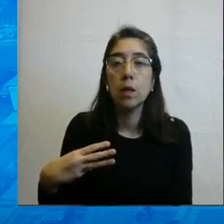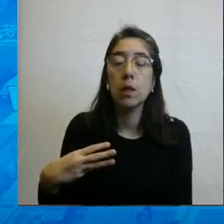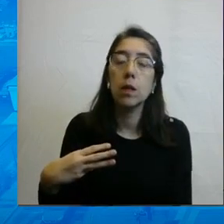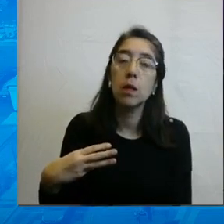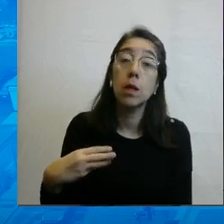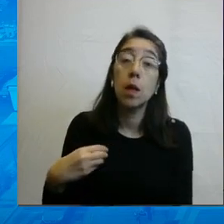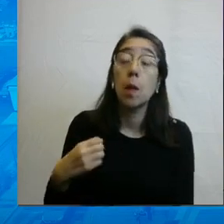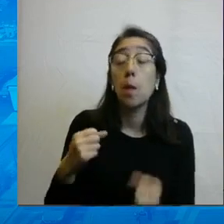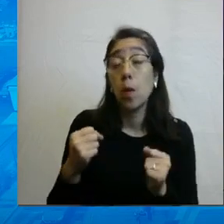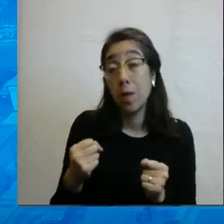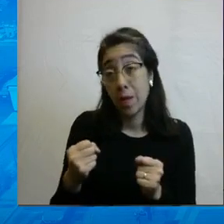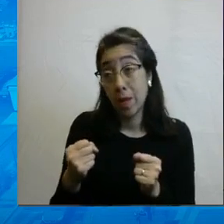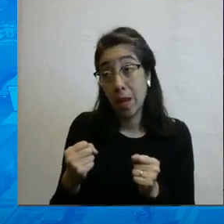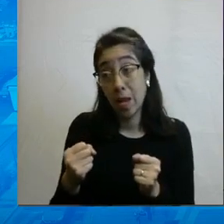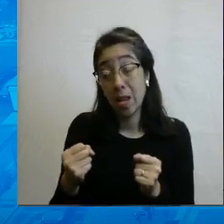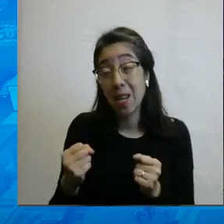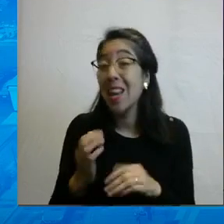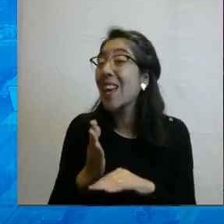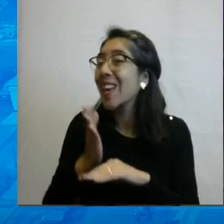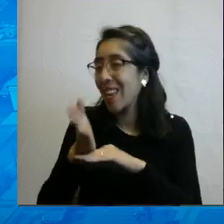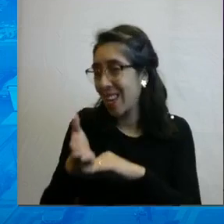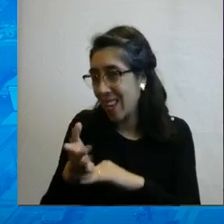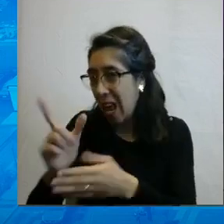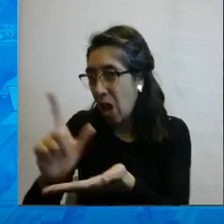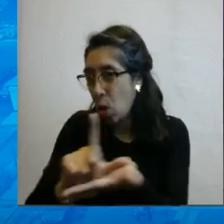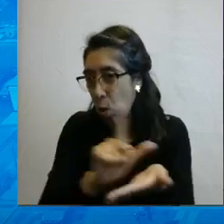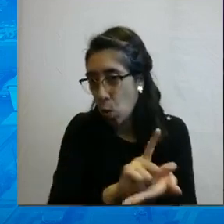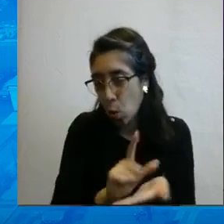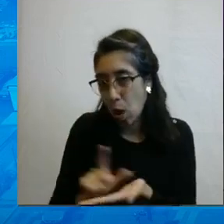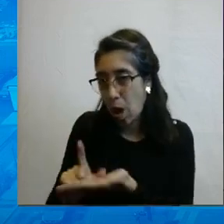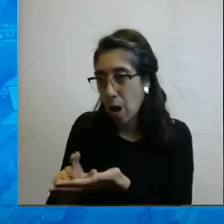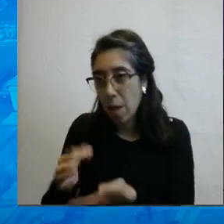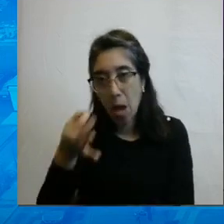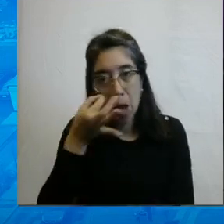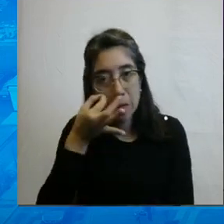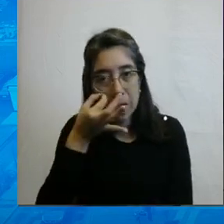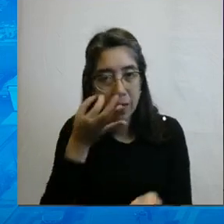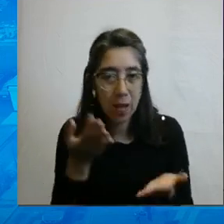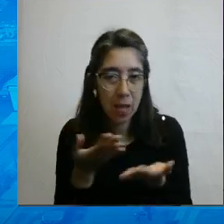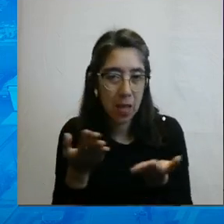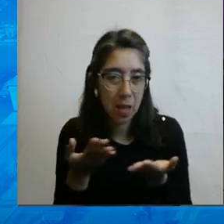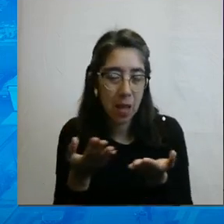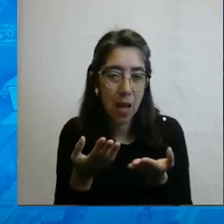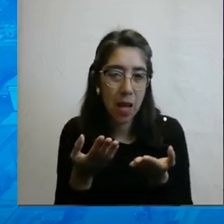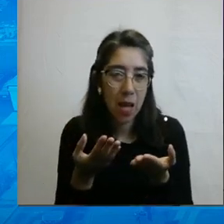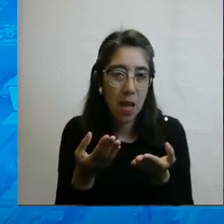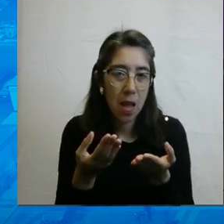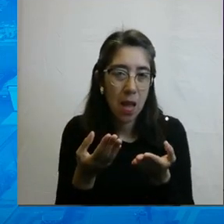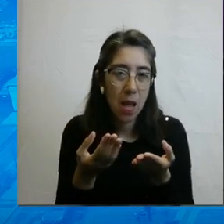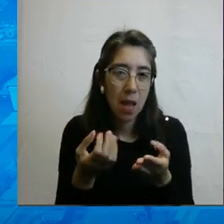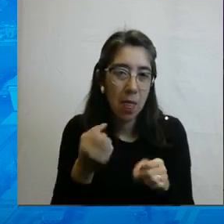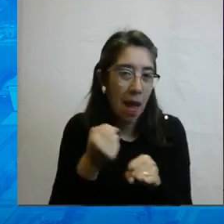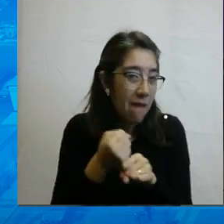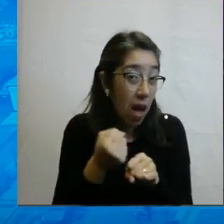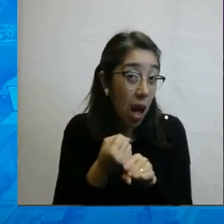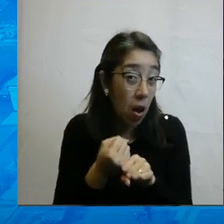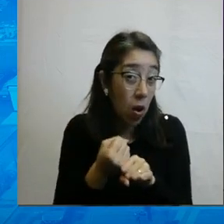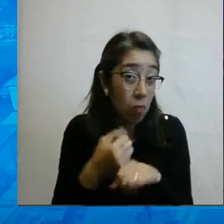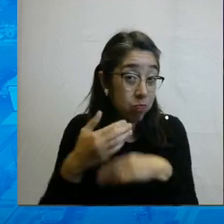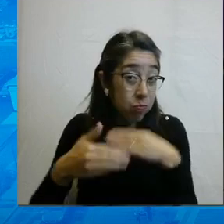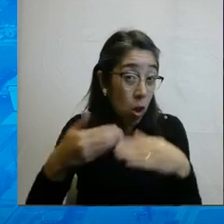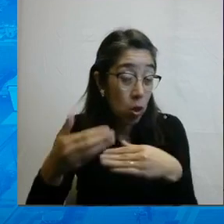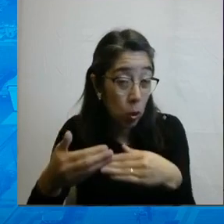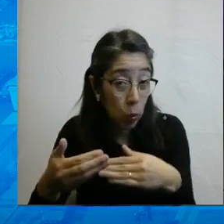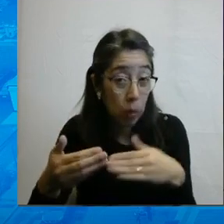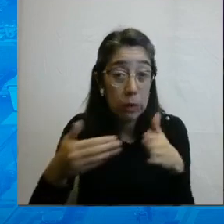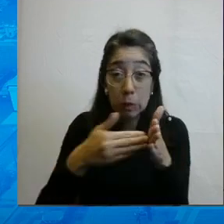de poder reunirnos en terreno también en algún minuto para poder observar cómo están también avanzando las obras y que podamos en algún minuto quizás una comisión